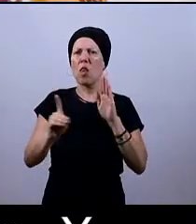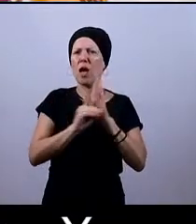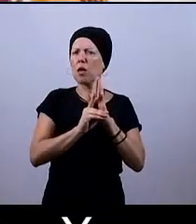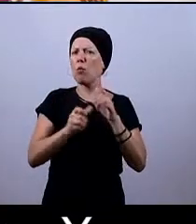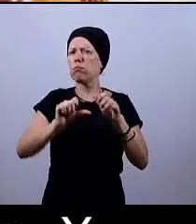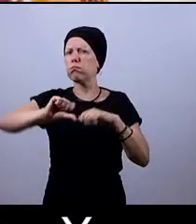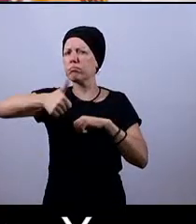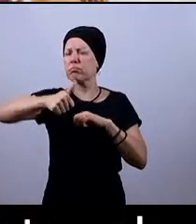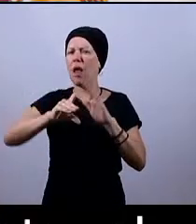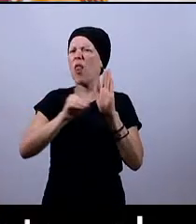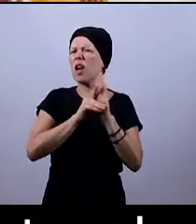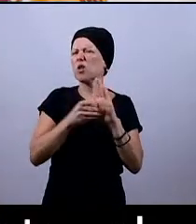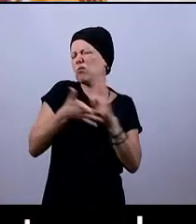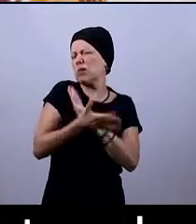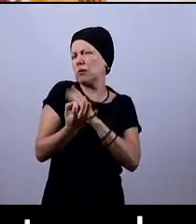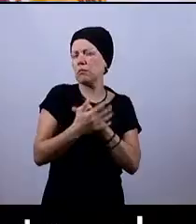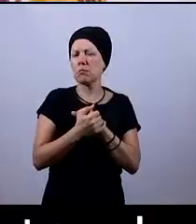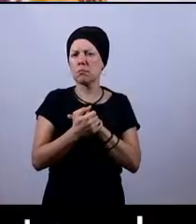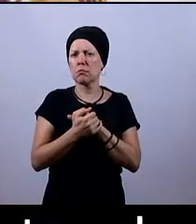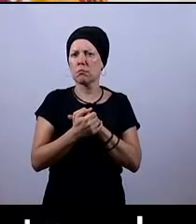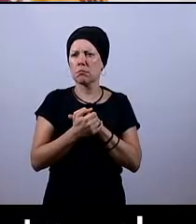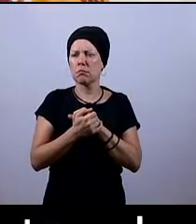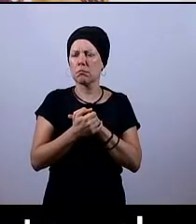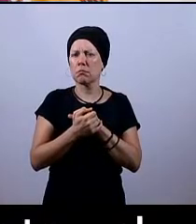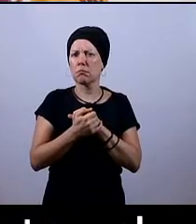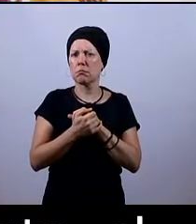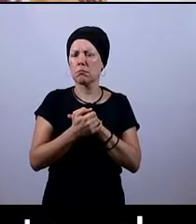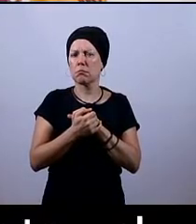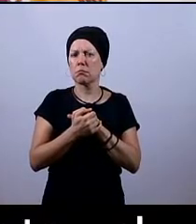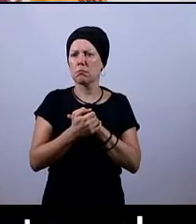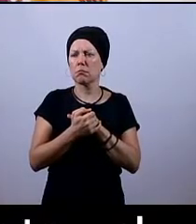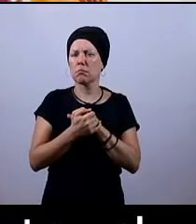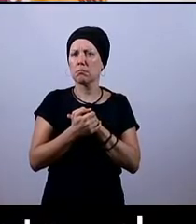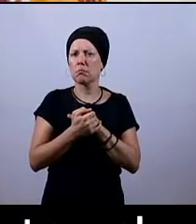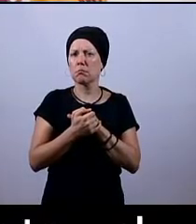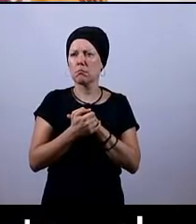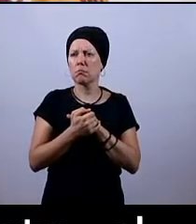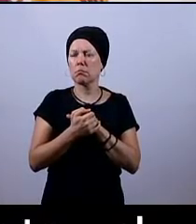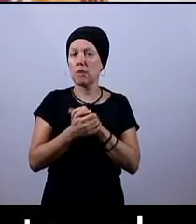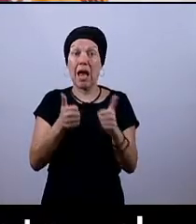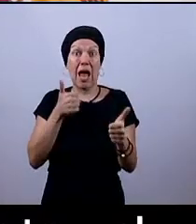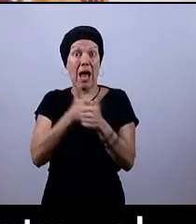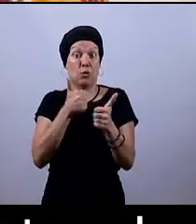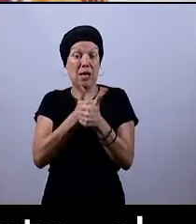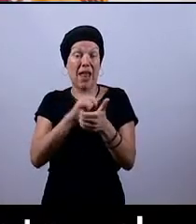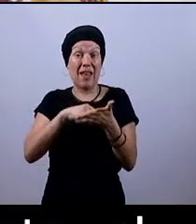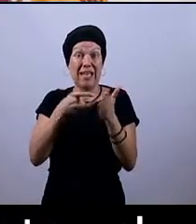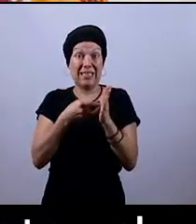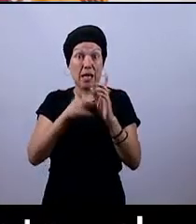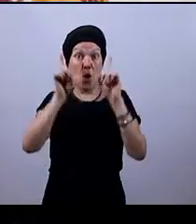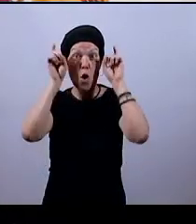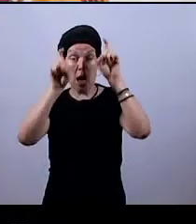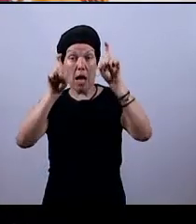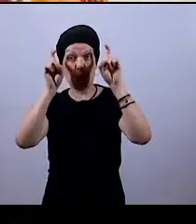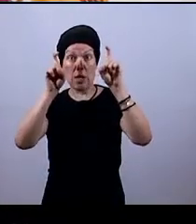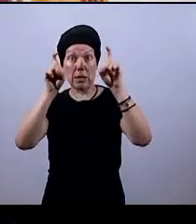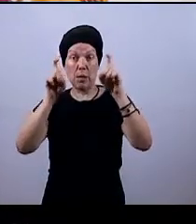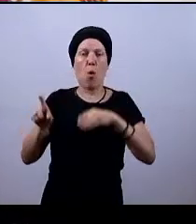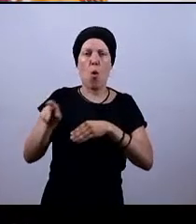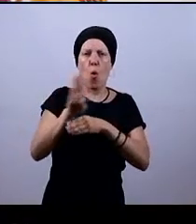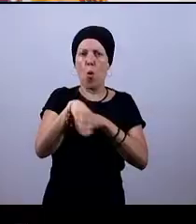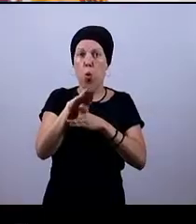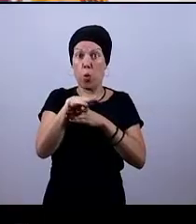decreto por el que se amplía la jornada laboral de los auxiliares técnicos educativos cuidadores, de